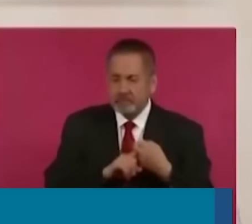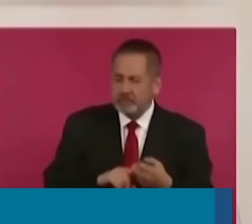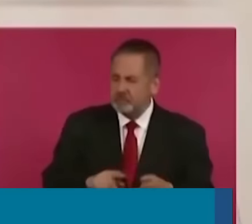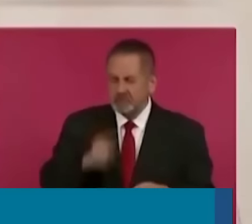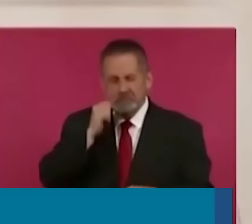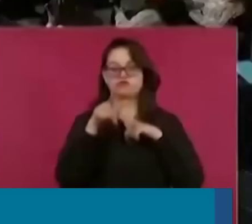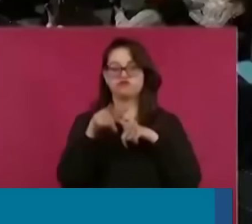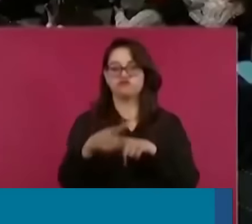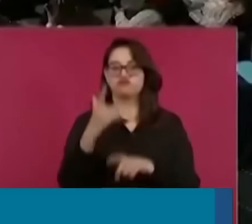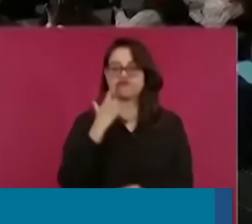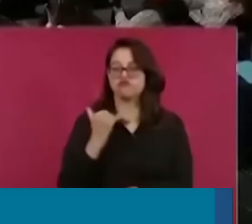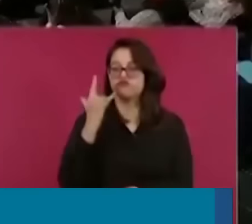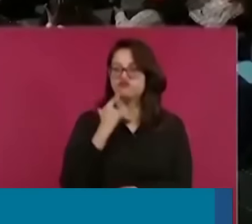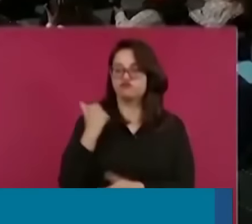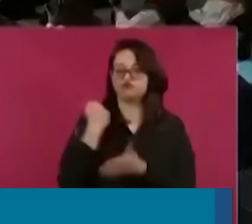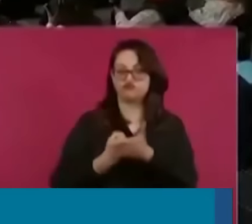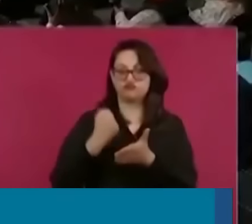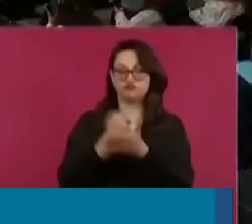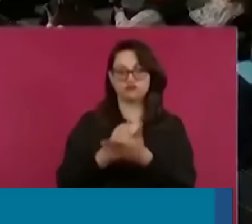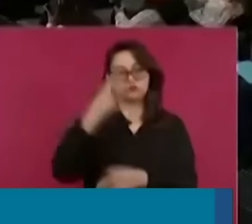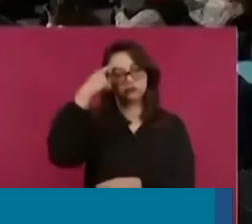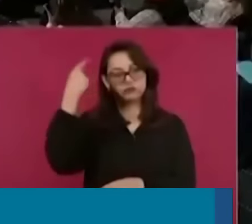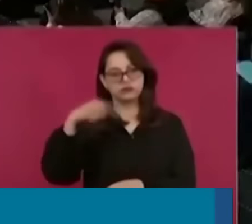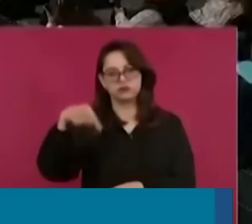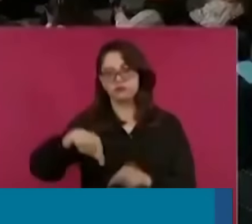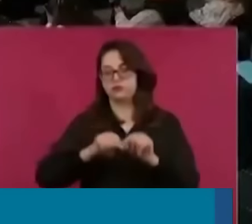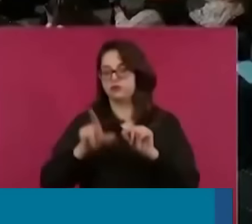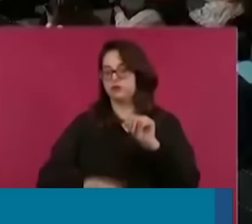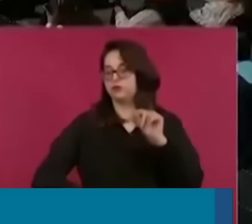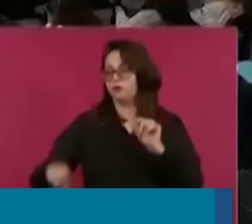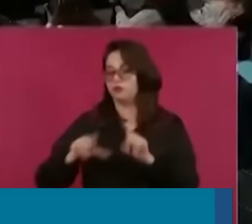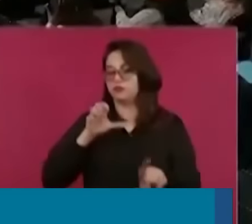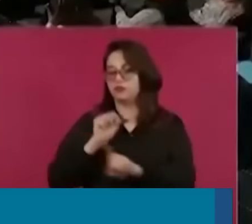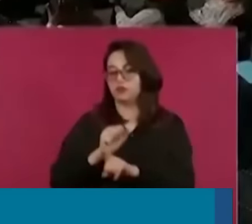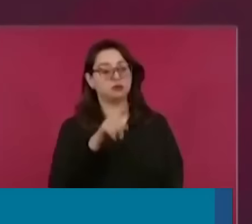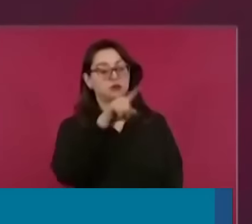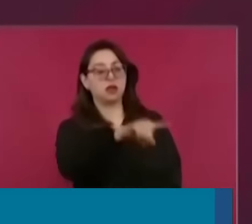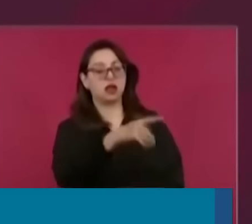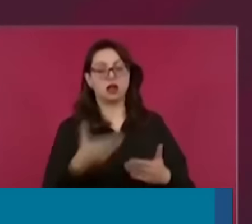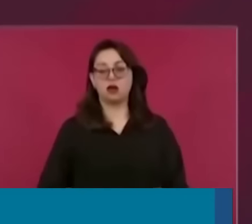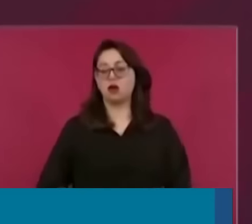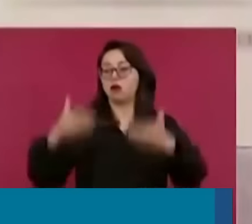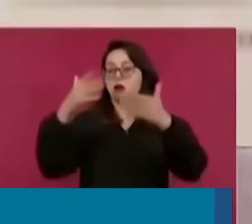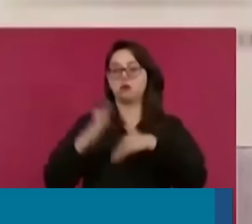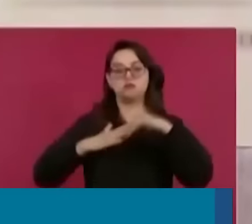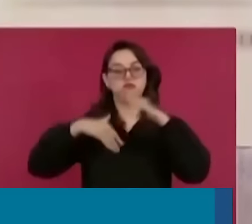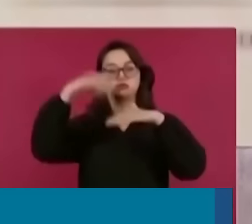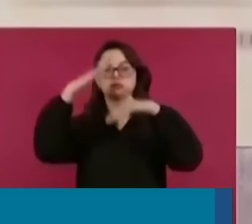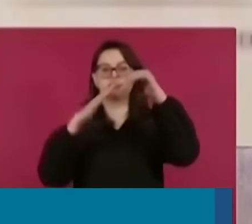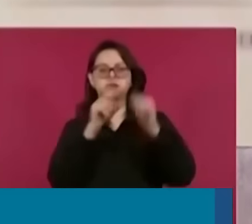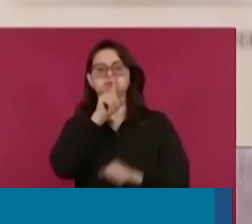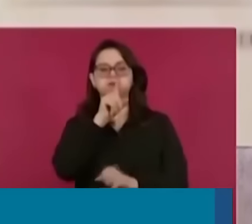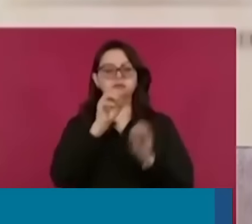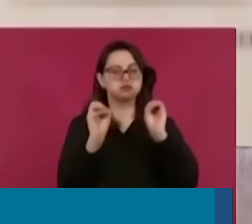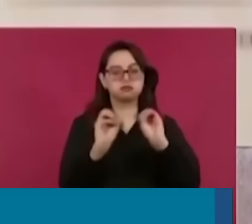asesinatos en nuestro país y en todo el mundo. Lo que hay que construir son